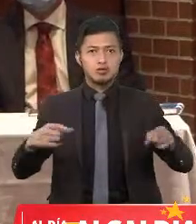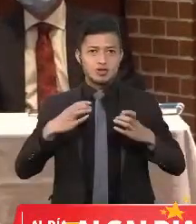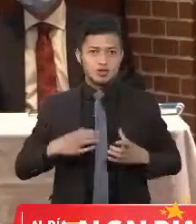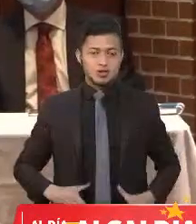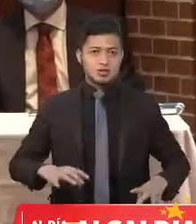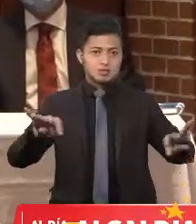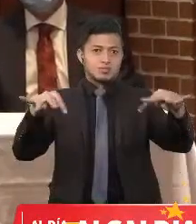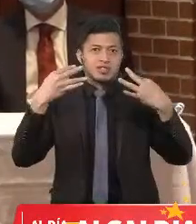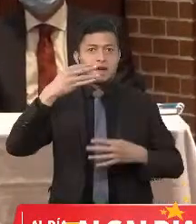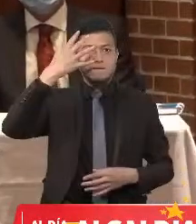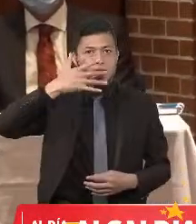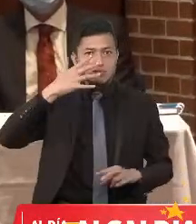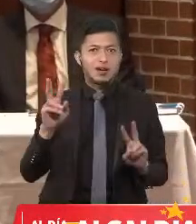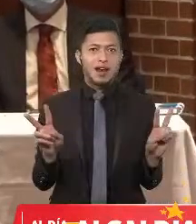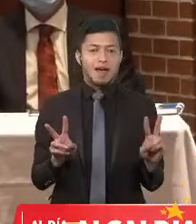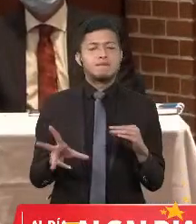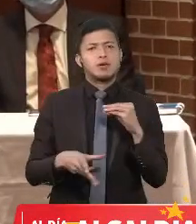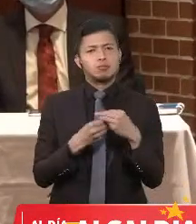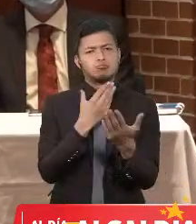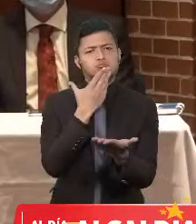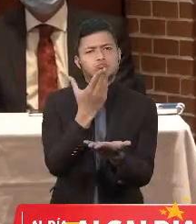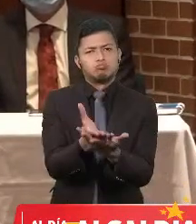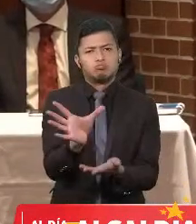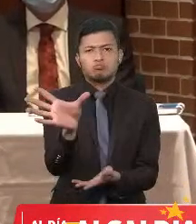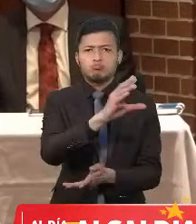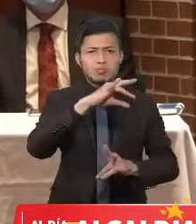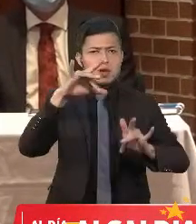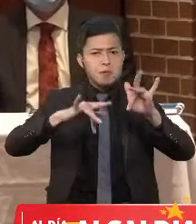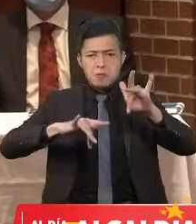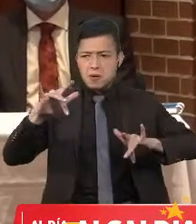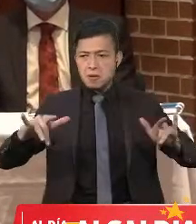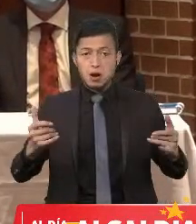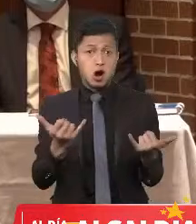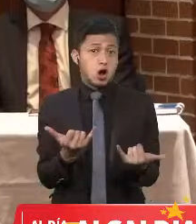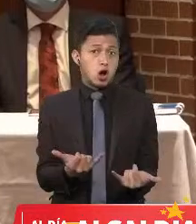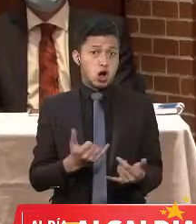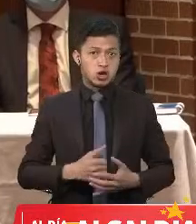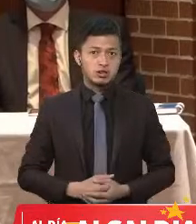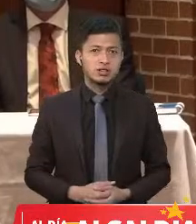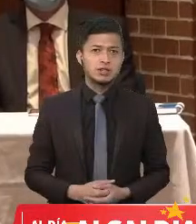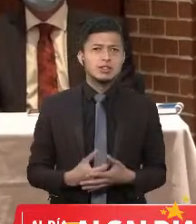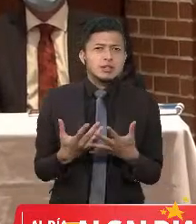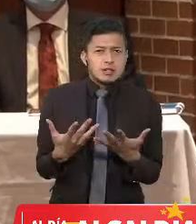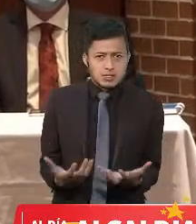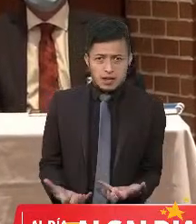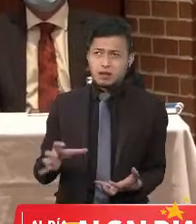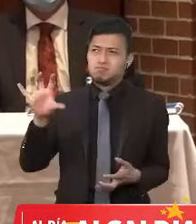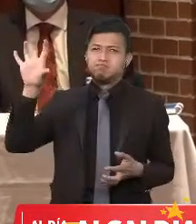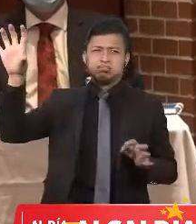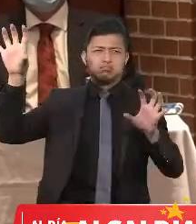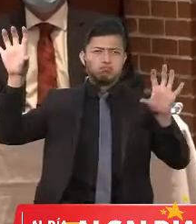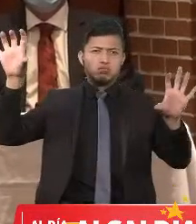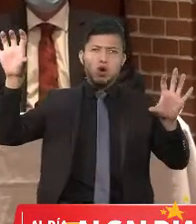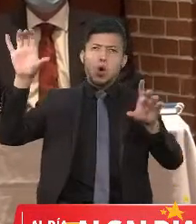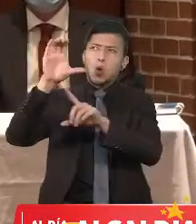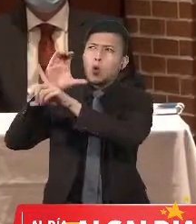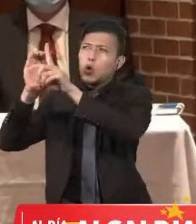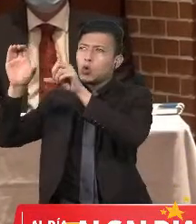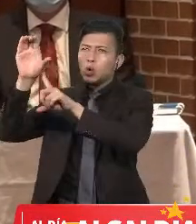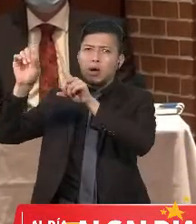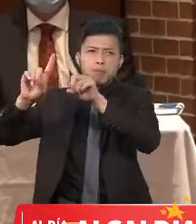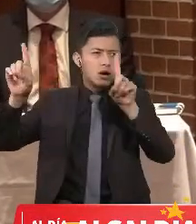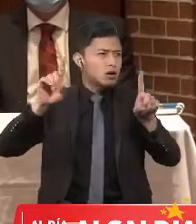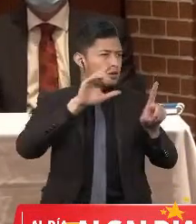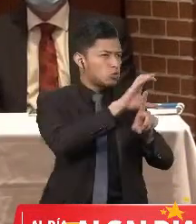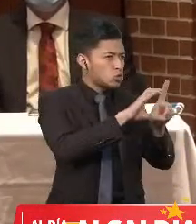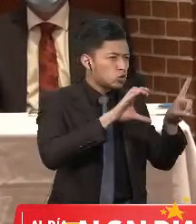Live y agradecemos a todos su asistencia. Con el objetivo de lograr el acercamiento y la unión de dos naciones y culturas a través de la